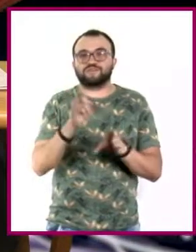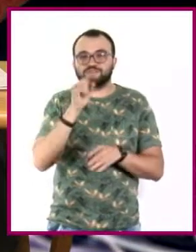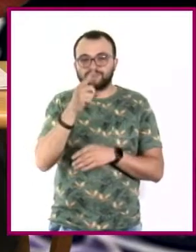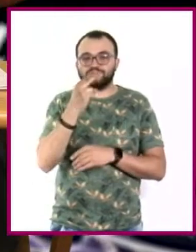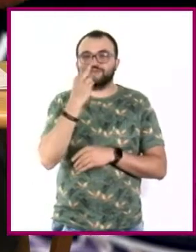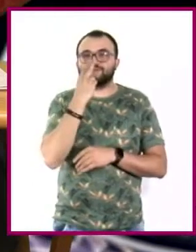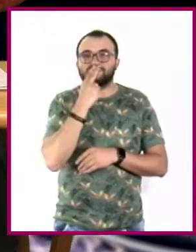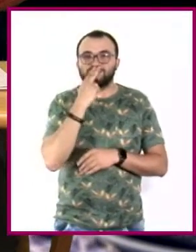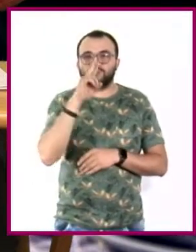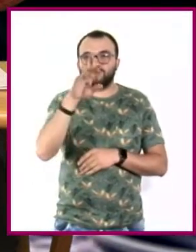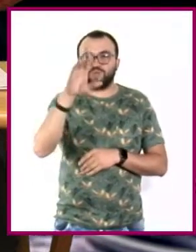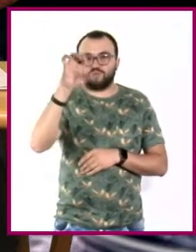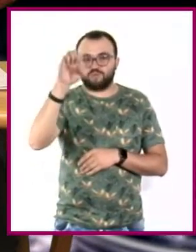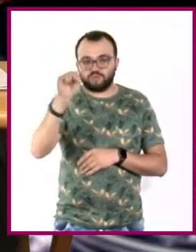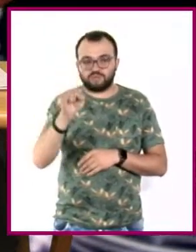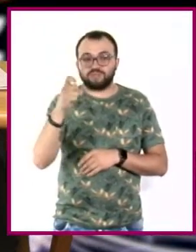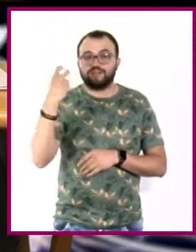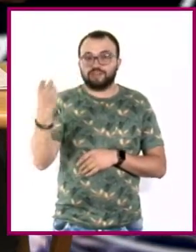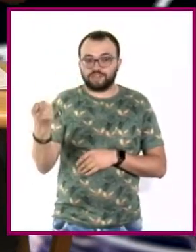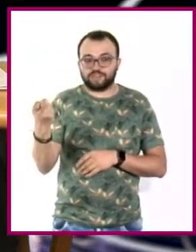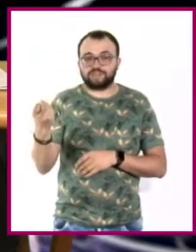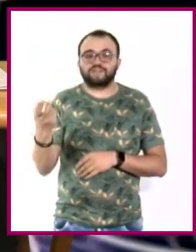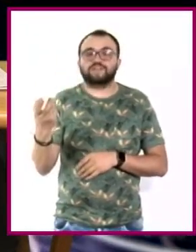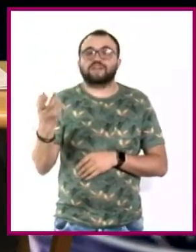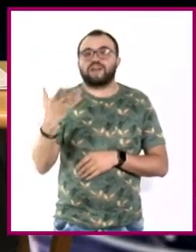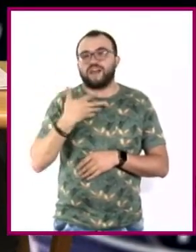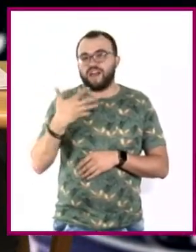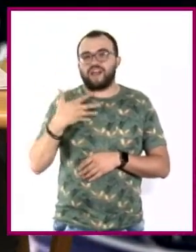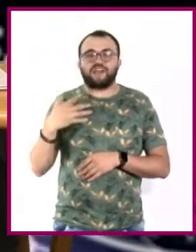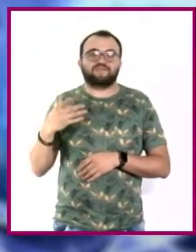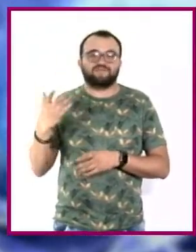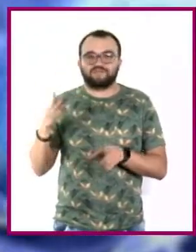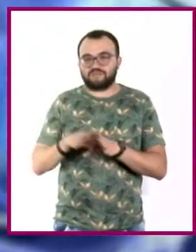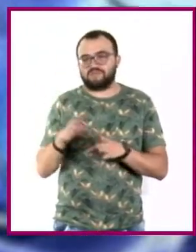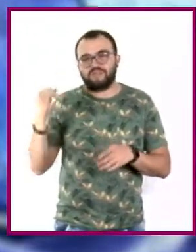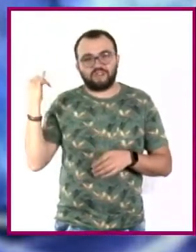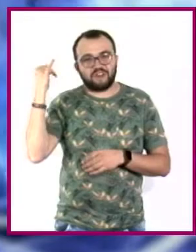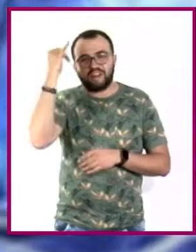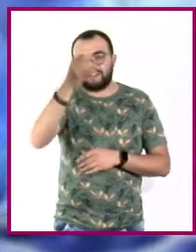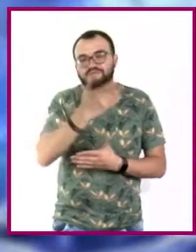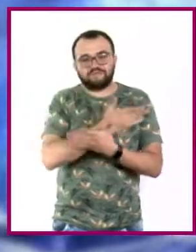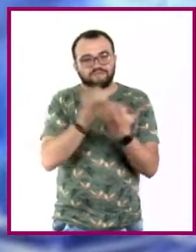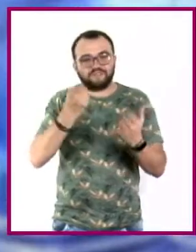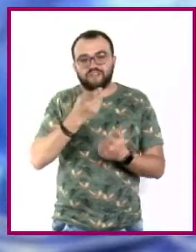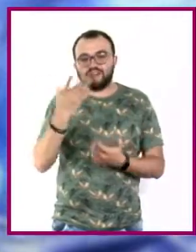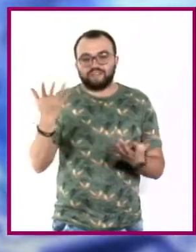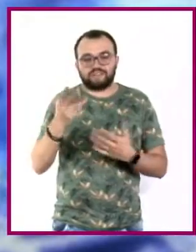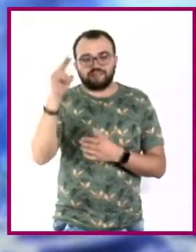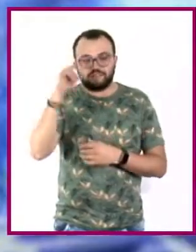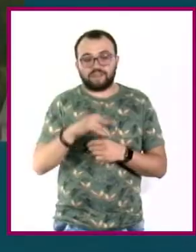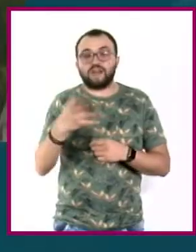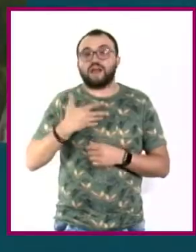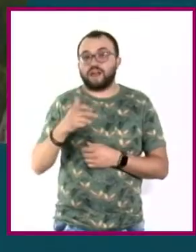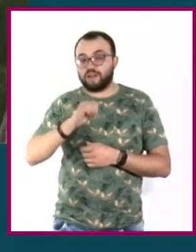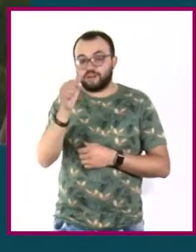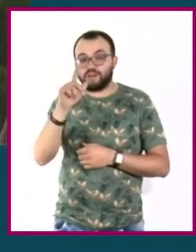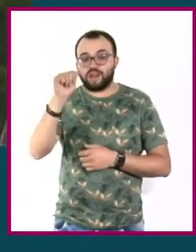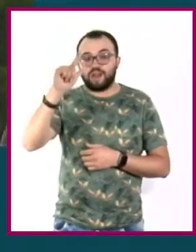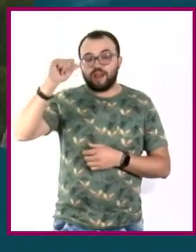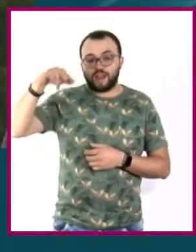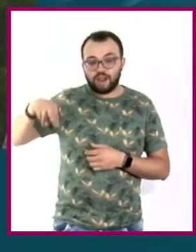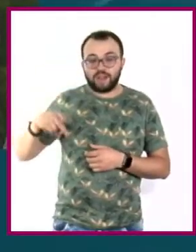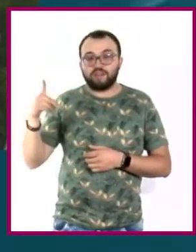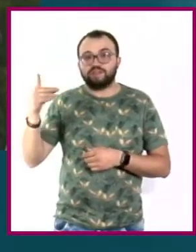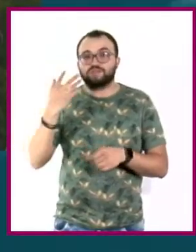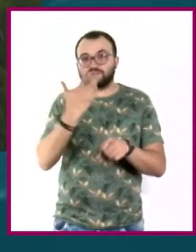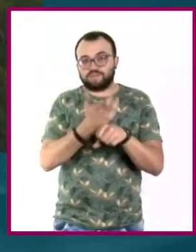Soviética, pero varios de sus pronósticos están muy lejos de hacerse realidad. Por otro lado, tenemos a Alan Lichtman, un profesor